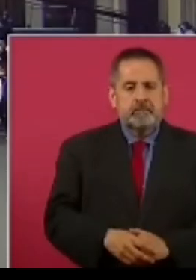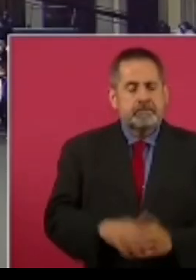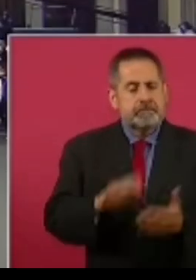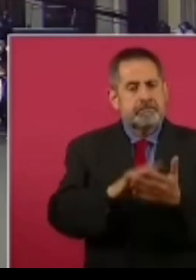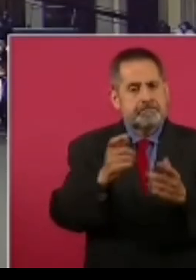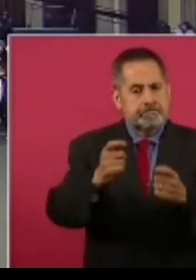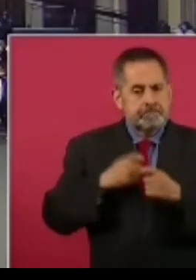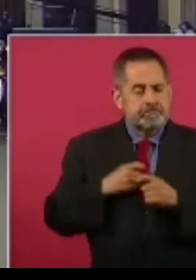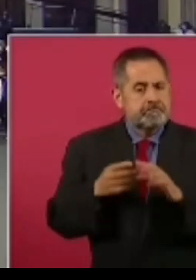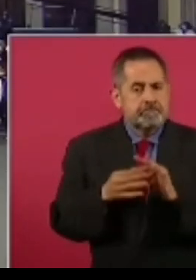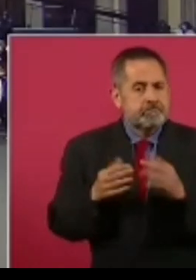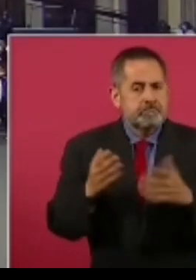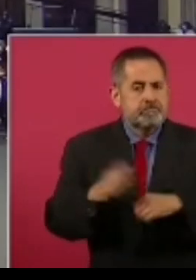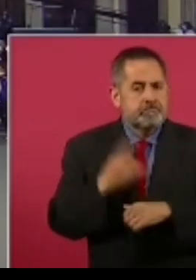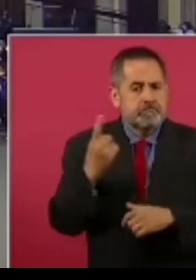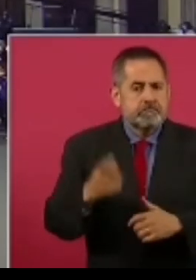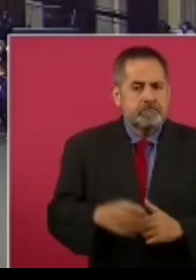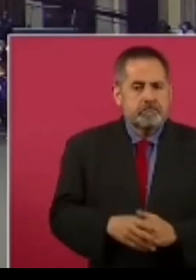Gracias por darme la palabra, porque